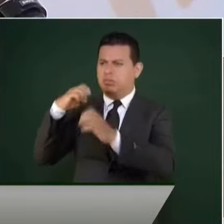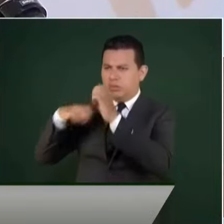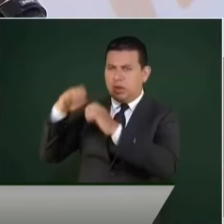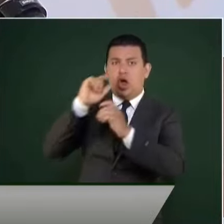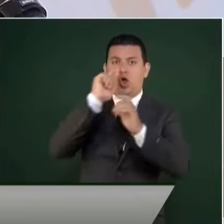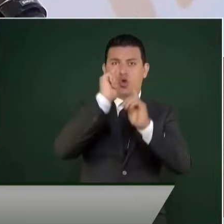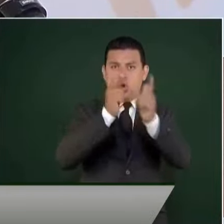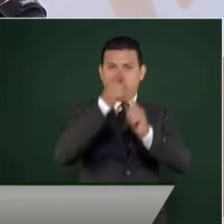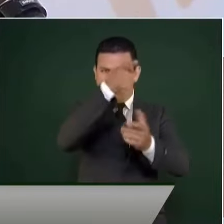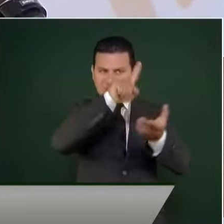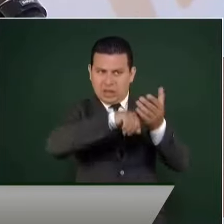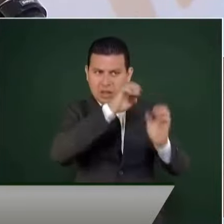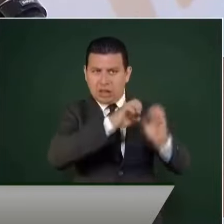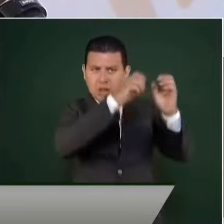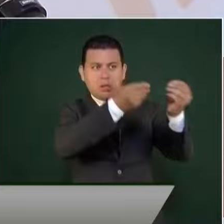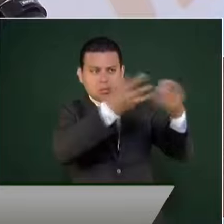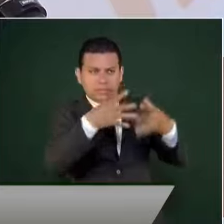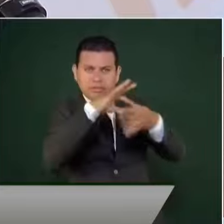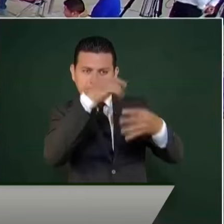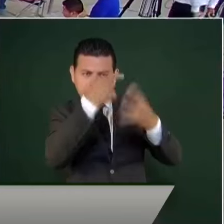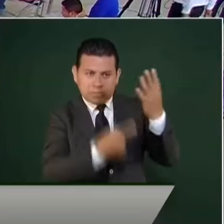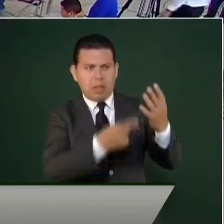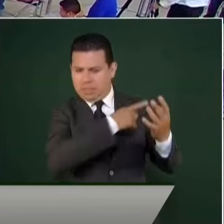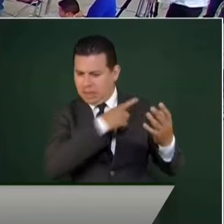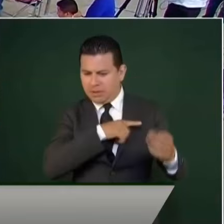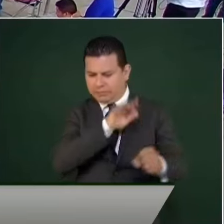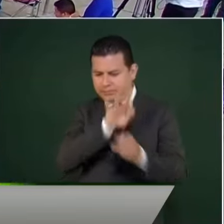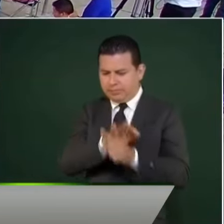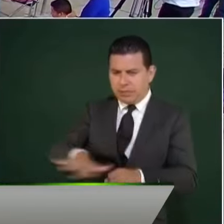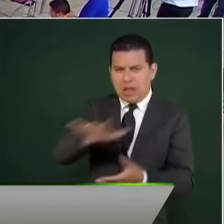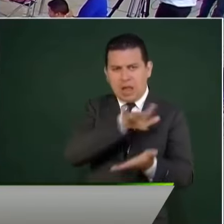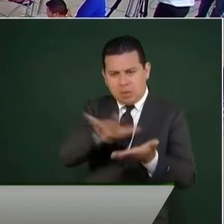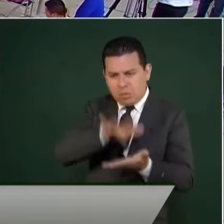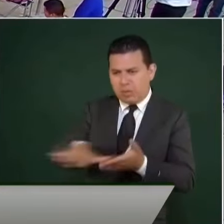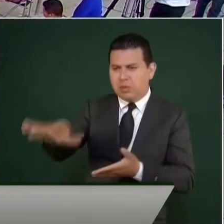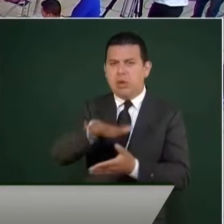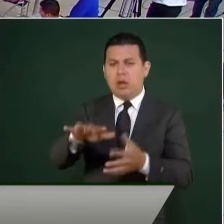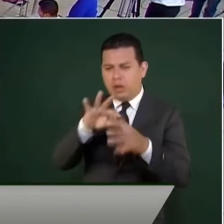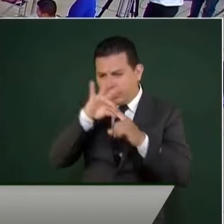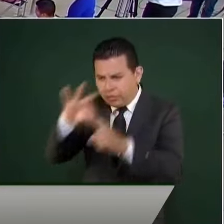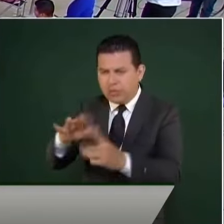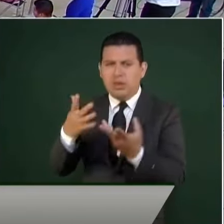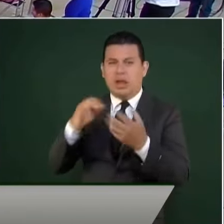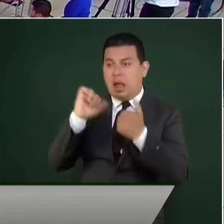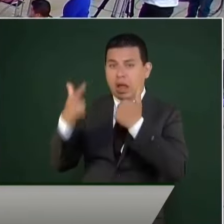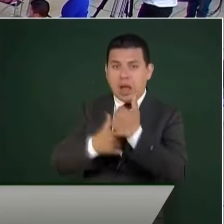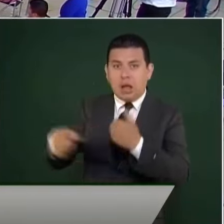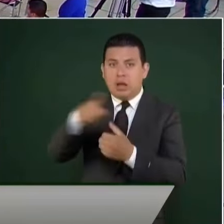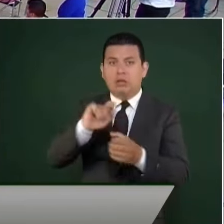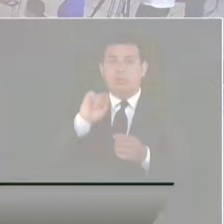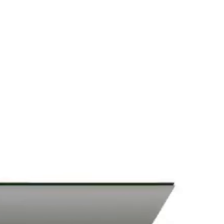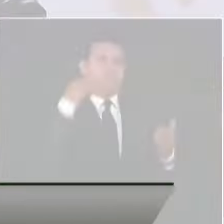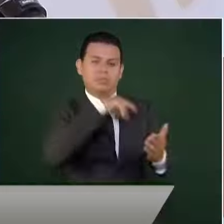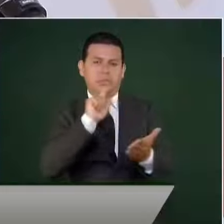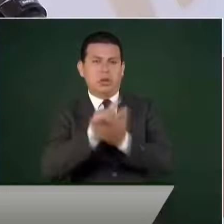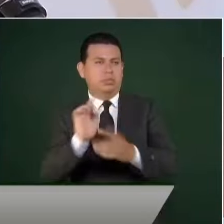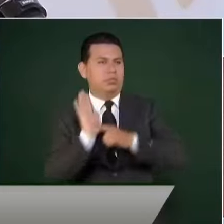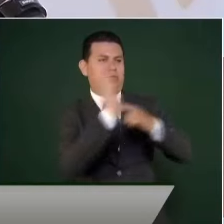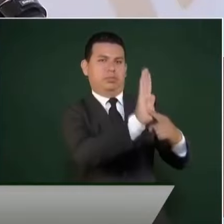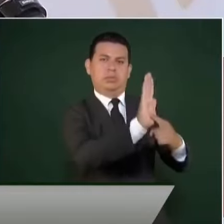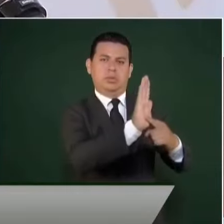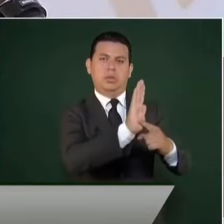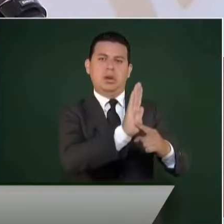que tienen instrucciones precisas para brindar protección, apoyo, orientación en caso de que se enfrenten a algún problema.